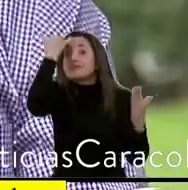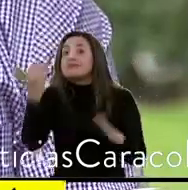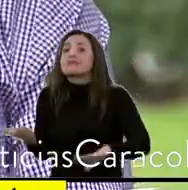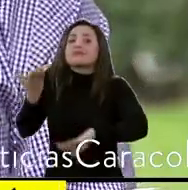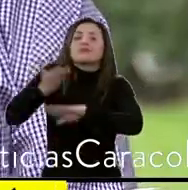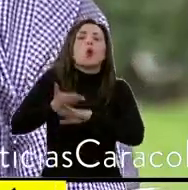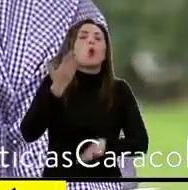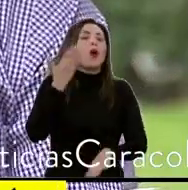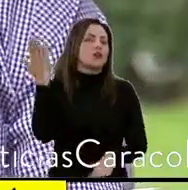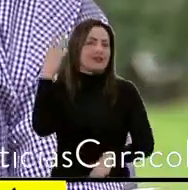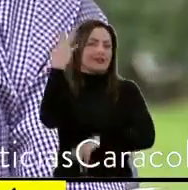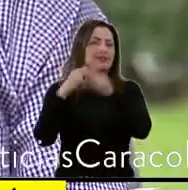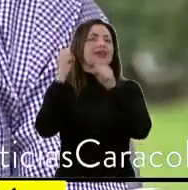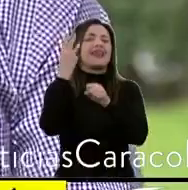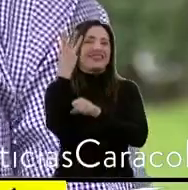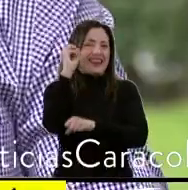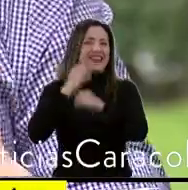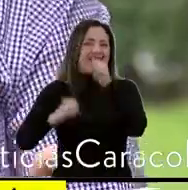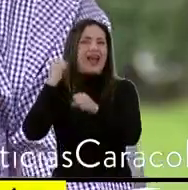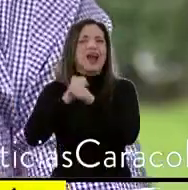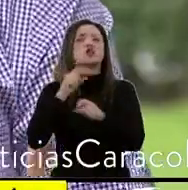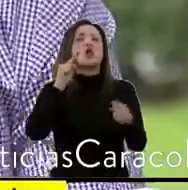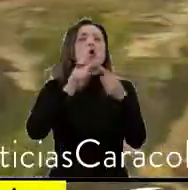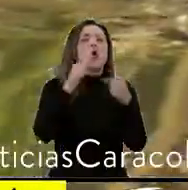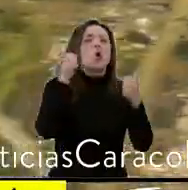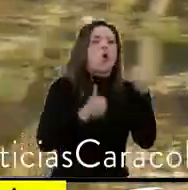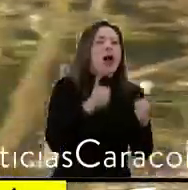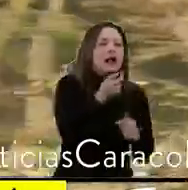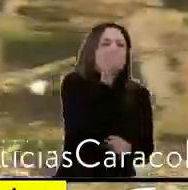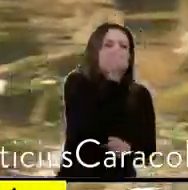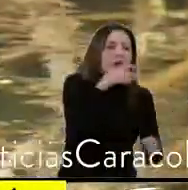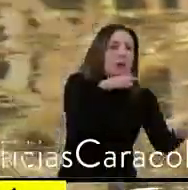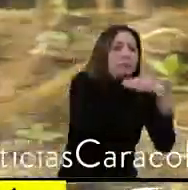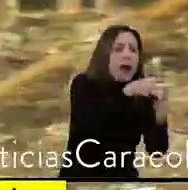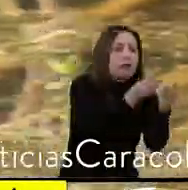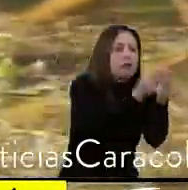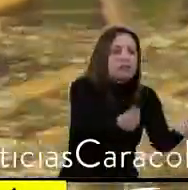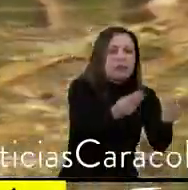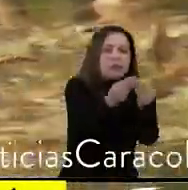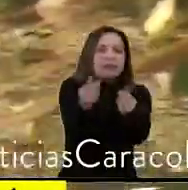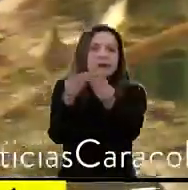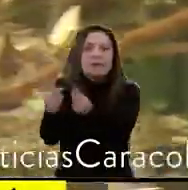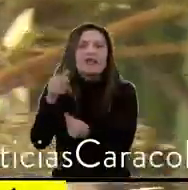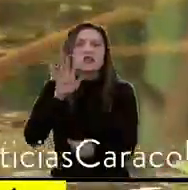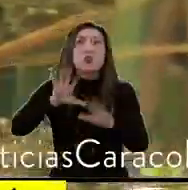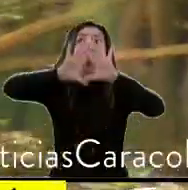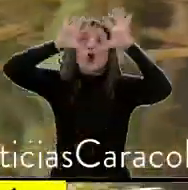es evaluar la categoría de riesgo, cuál es el riesgo de extinción que tienen todas las especies a nivel global.